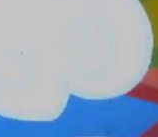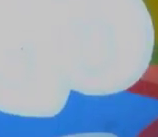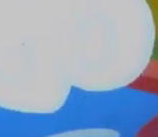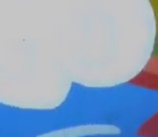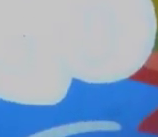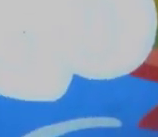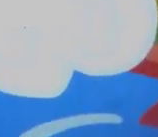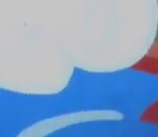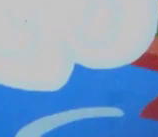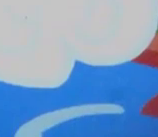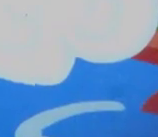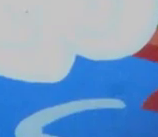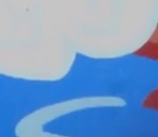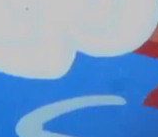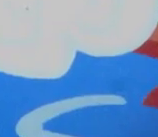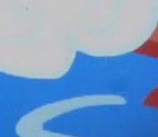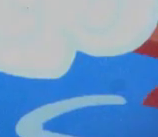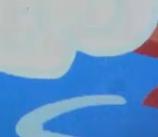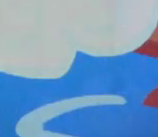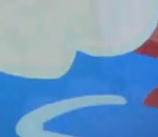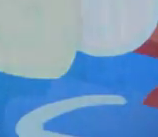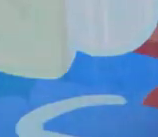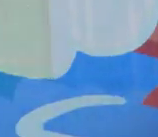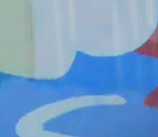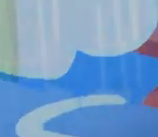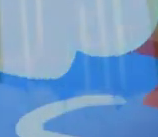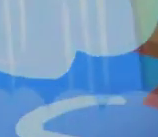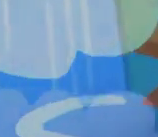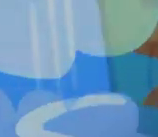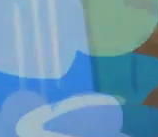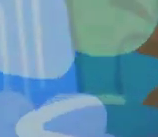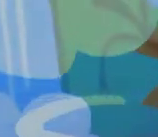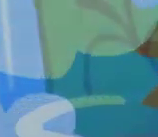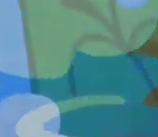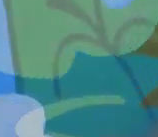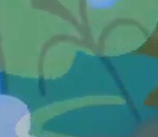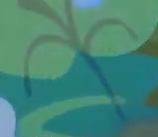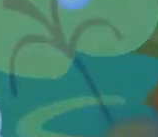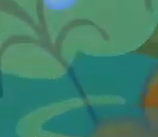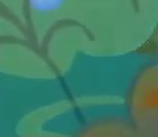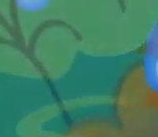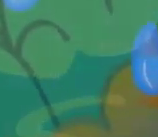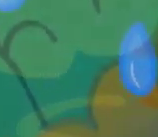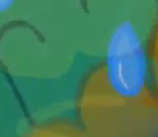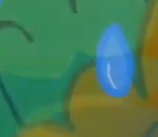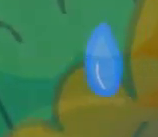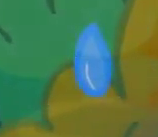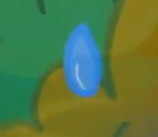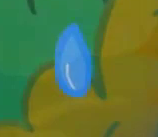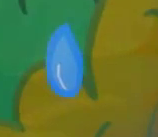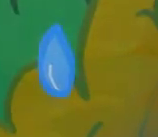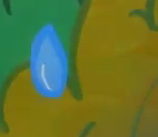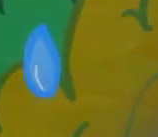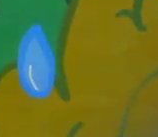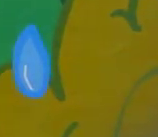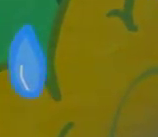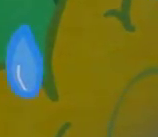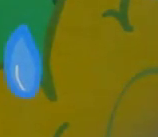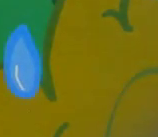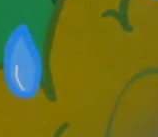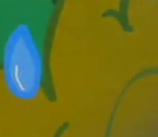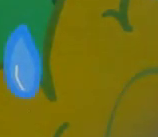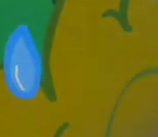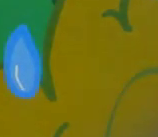agua. Mucho se debe a este cambio en el clima que hemos venido percibiendo. Eso por un lado, pero por el otro